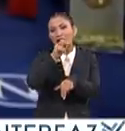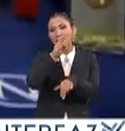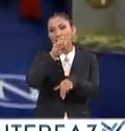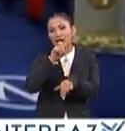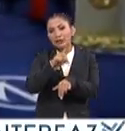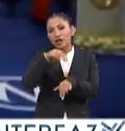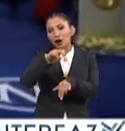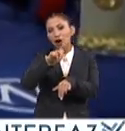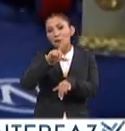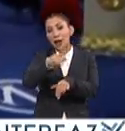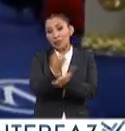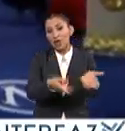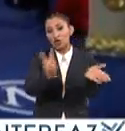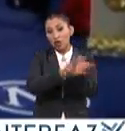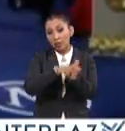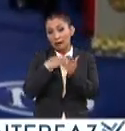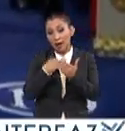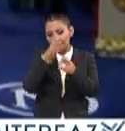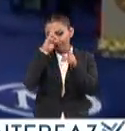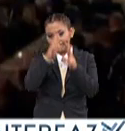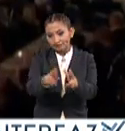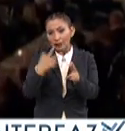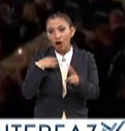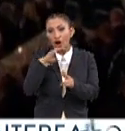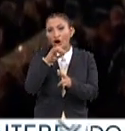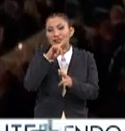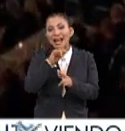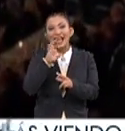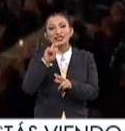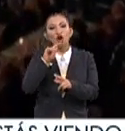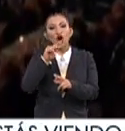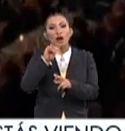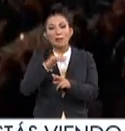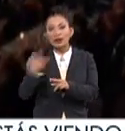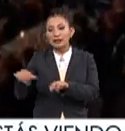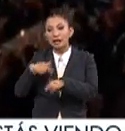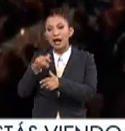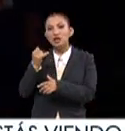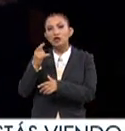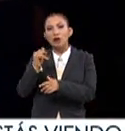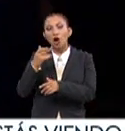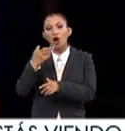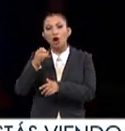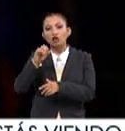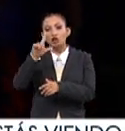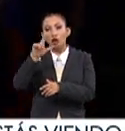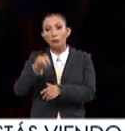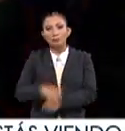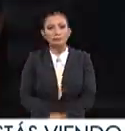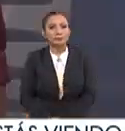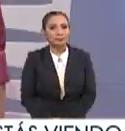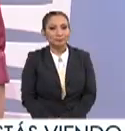Nobel, en una doble ceremonia en Konserthus de Estocolmo y en el Ayuntamiento de Oslo.